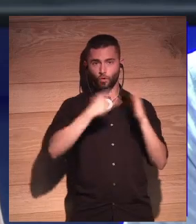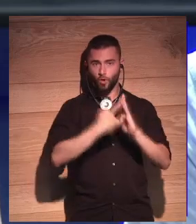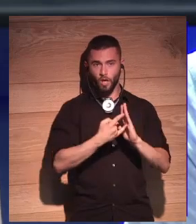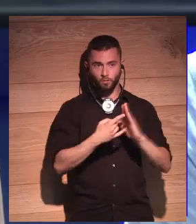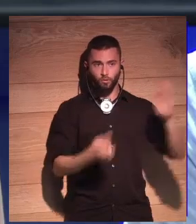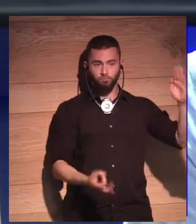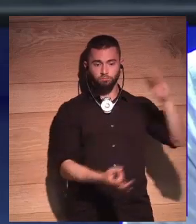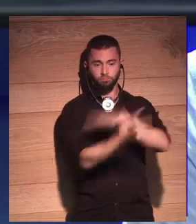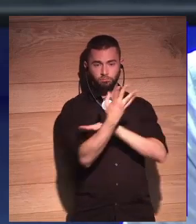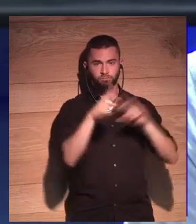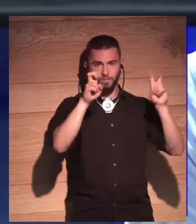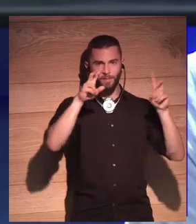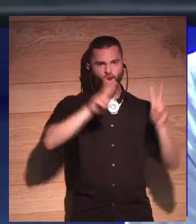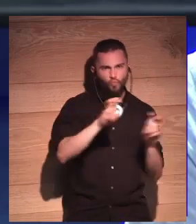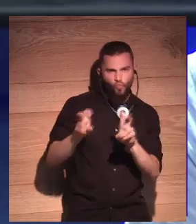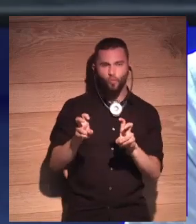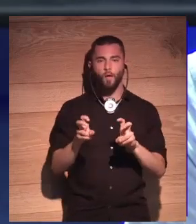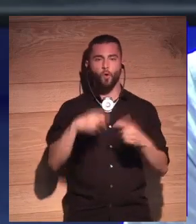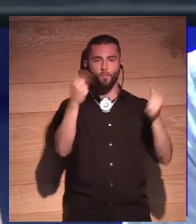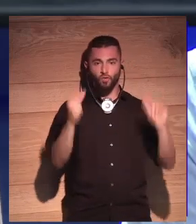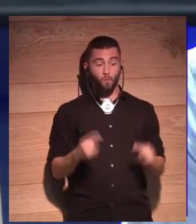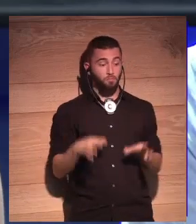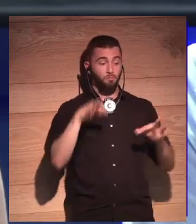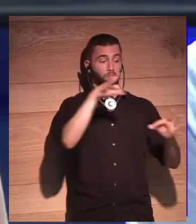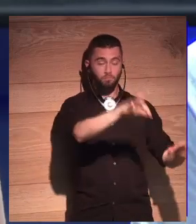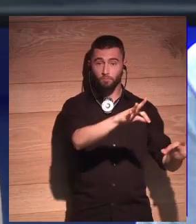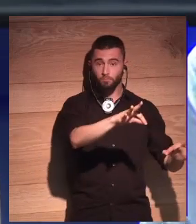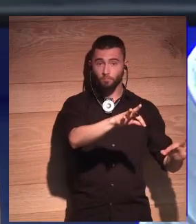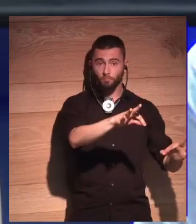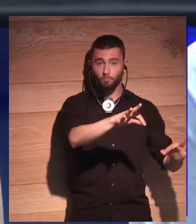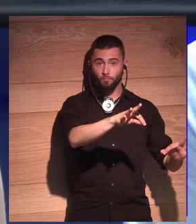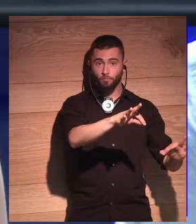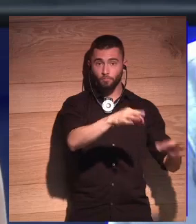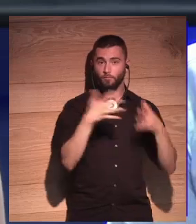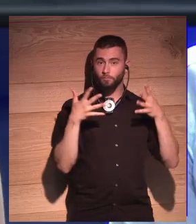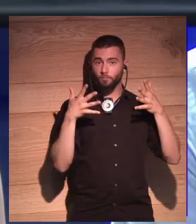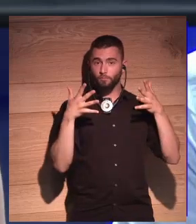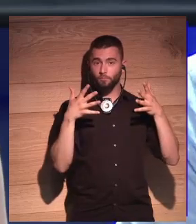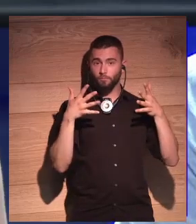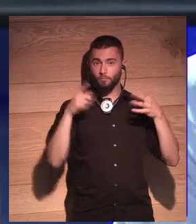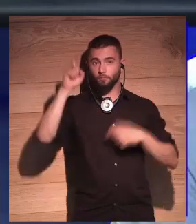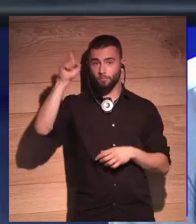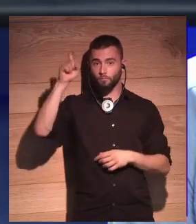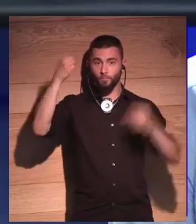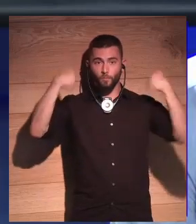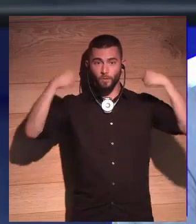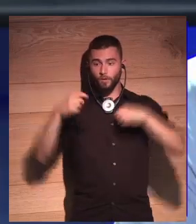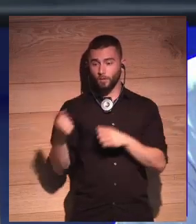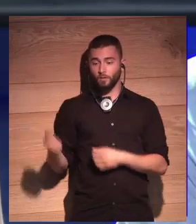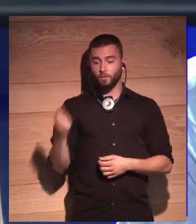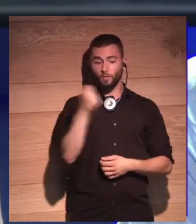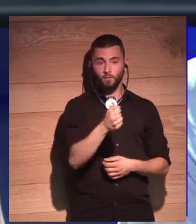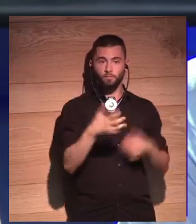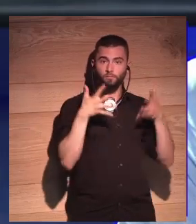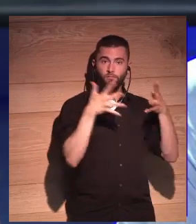de innovación. Les damos un pequeño presupuesto, les facilitamos el asesoramiento de un coach a lo largo de todo el año